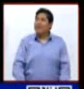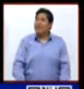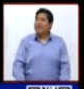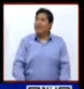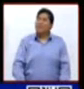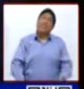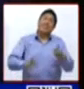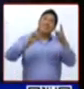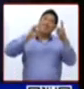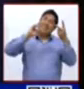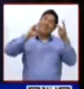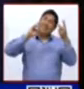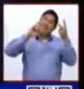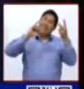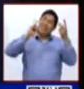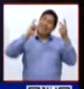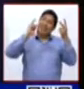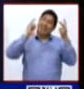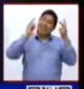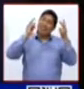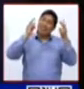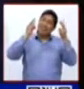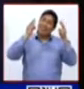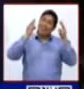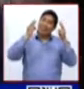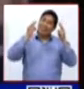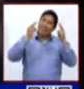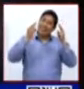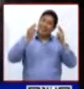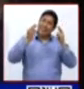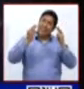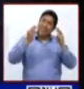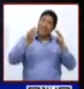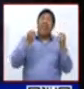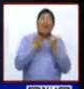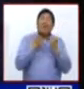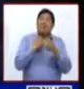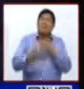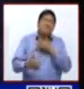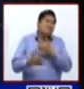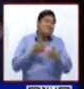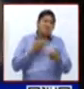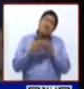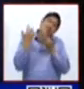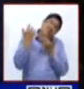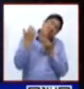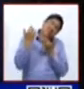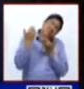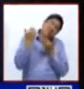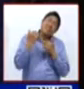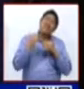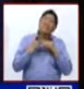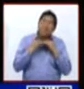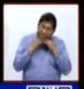Está cambiando ya. Ya se está dando cuenta de eso, ¿no? Ni el frío nos ha impedido esperar acá en el mirador,